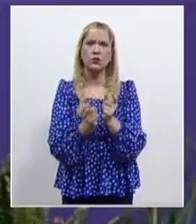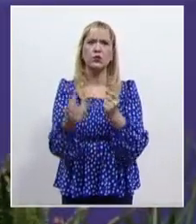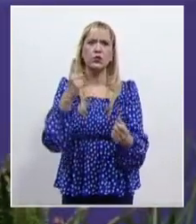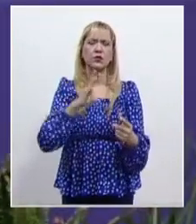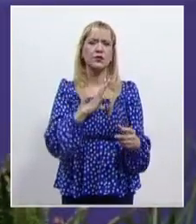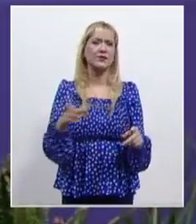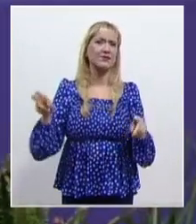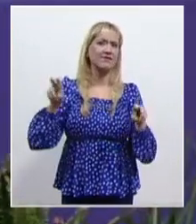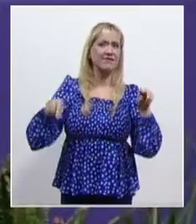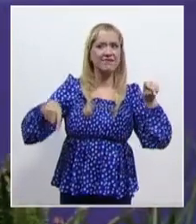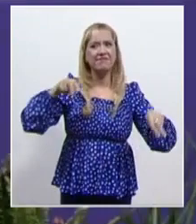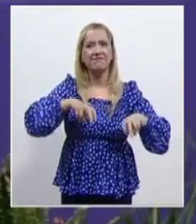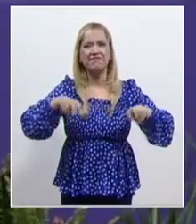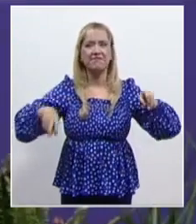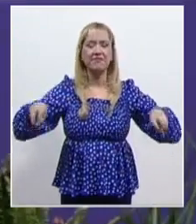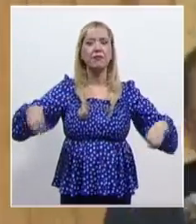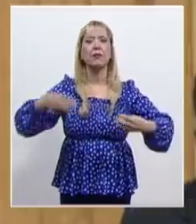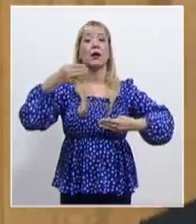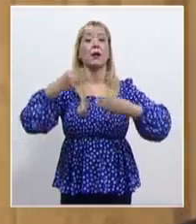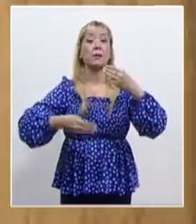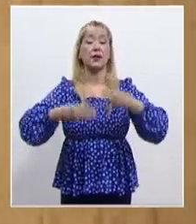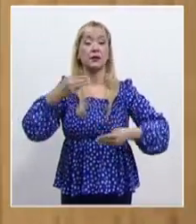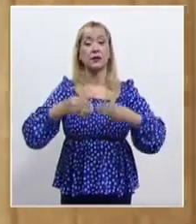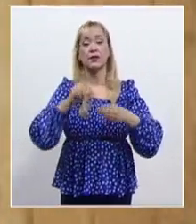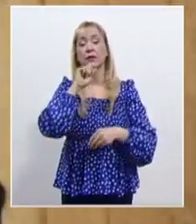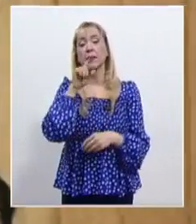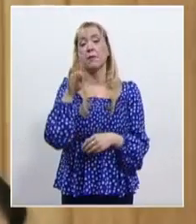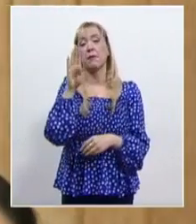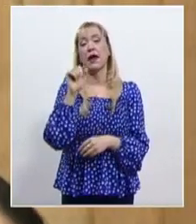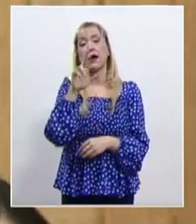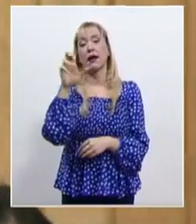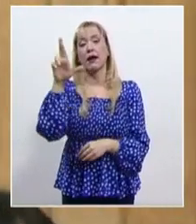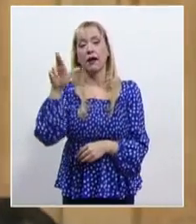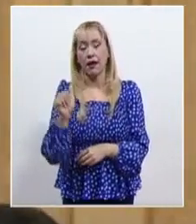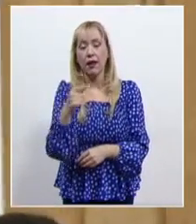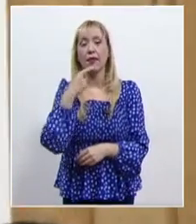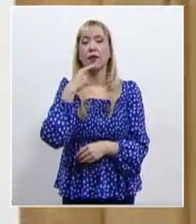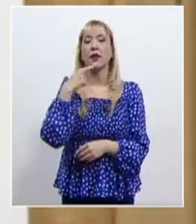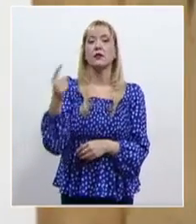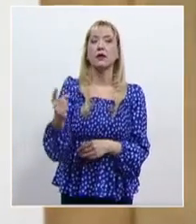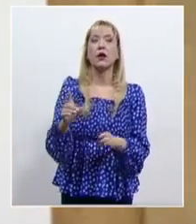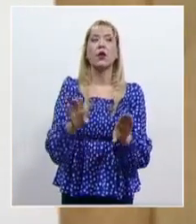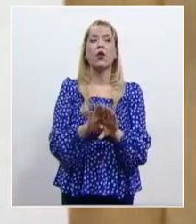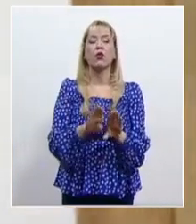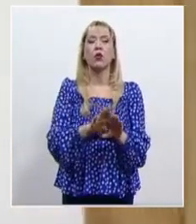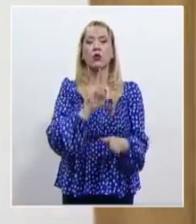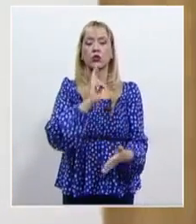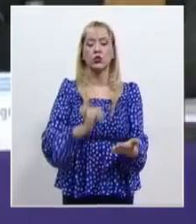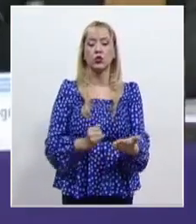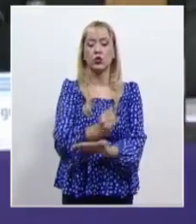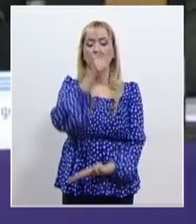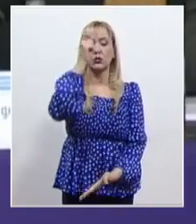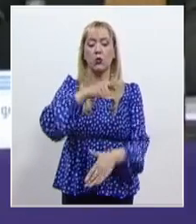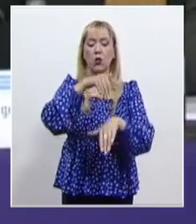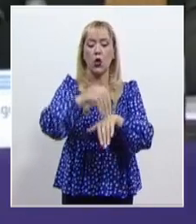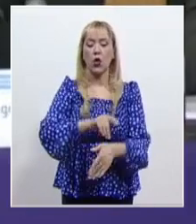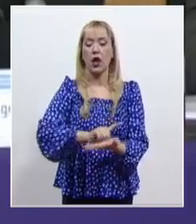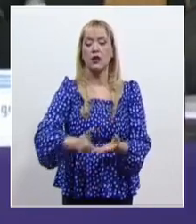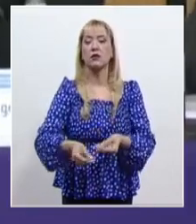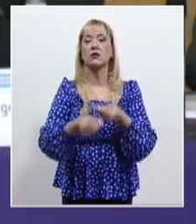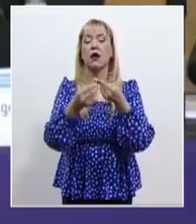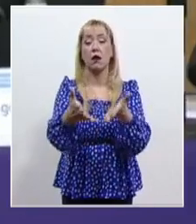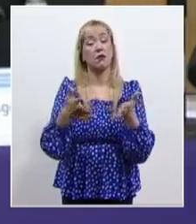El magistrado electoral Felipe Fuentes Barrera destacó que las líneas jurisprudenciales de los tribunales se vuelven cada vez